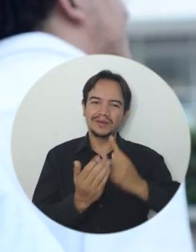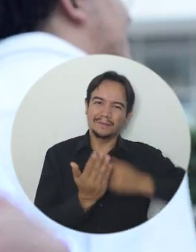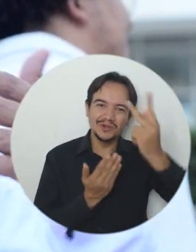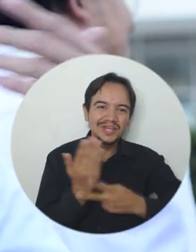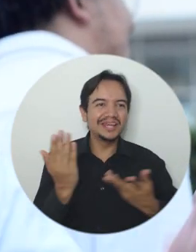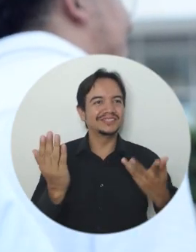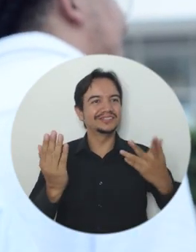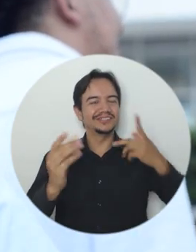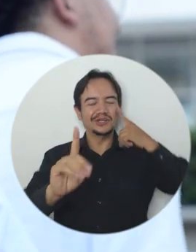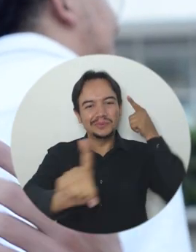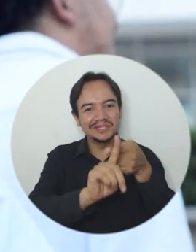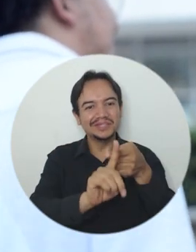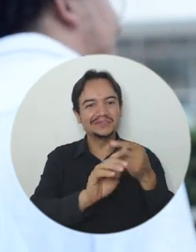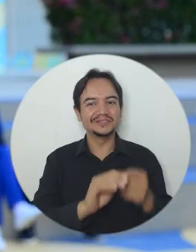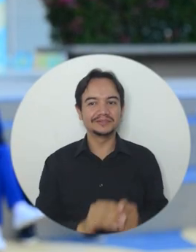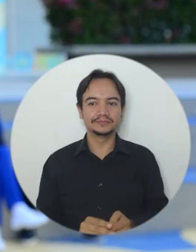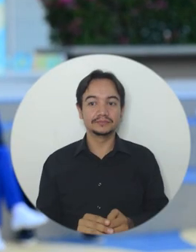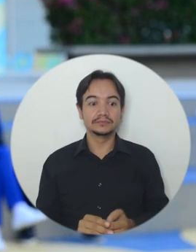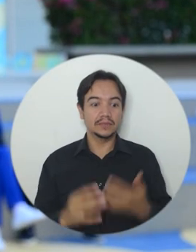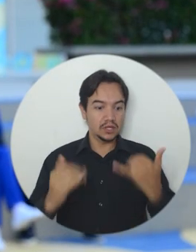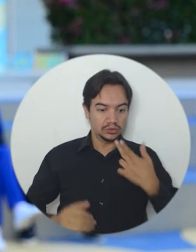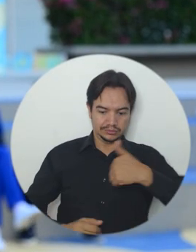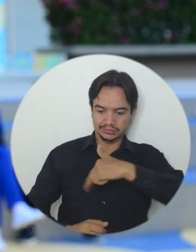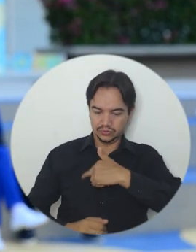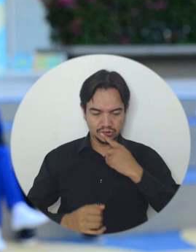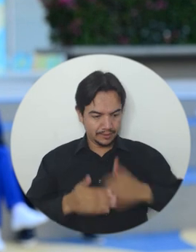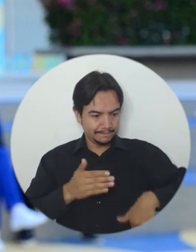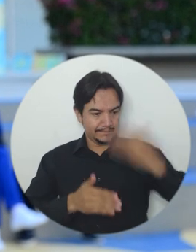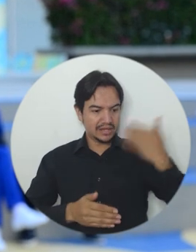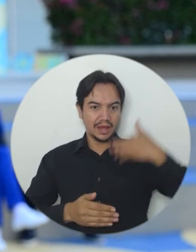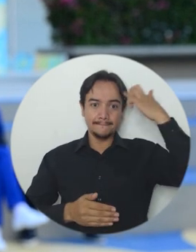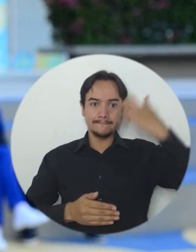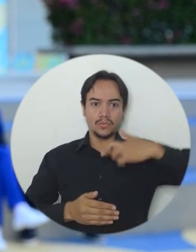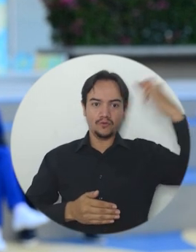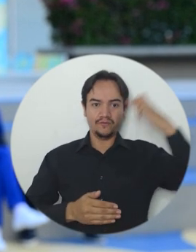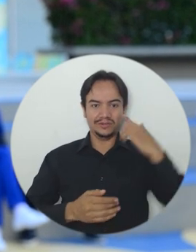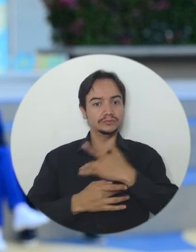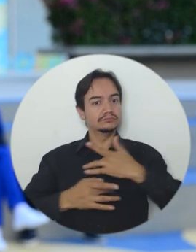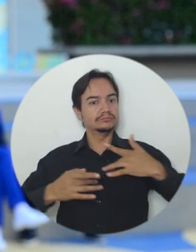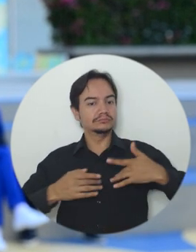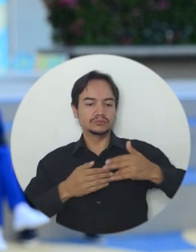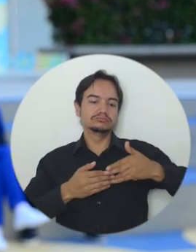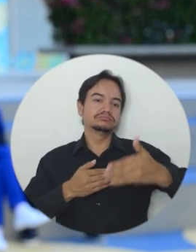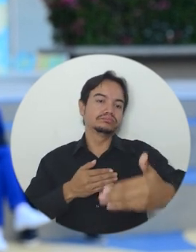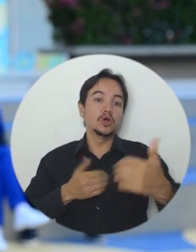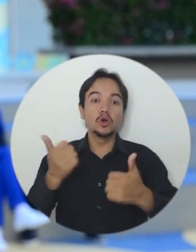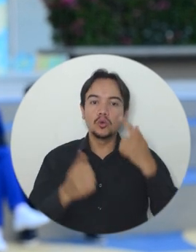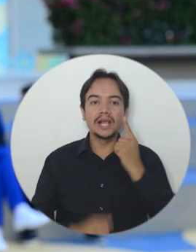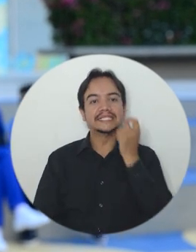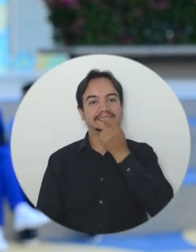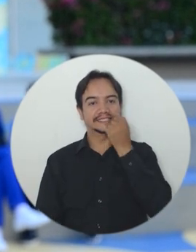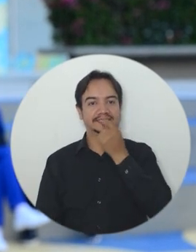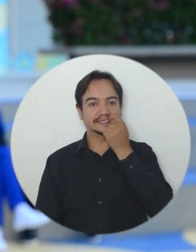pues se viene mucho más proyectos muchas metas pues inicia para nosotros este proceso como profesionales como de la salud